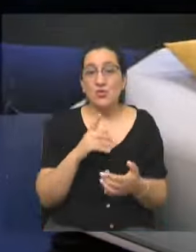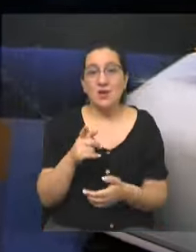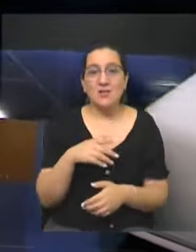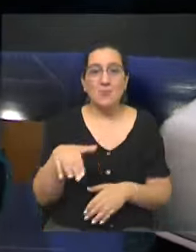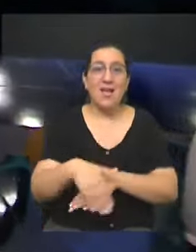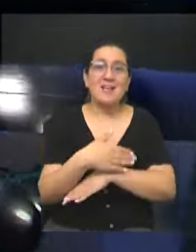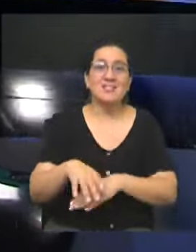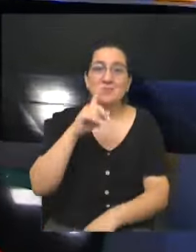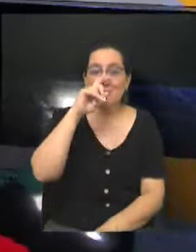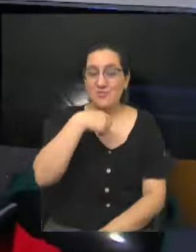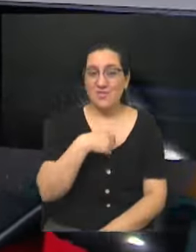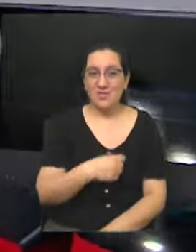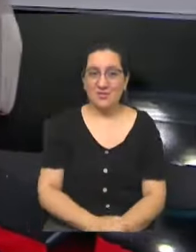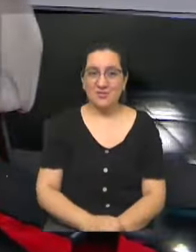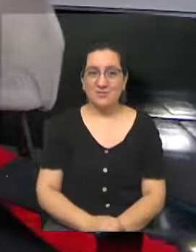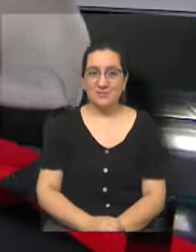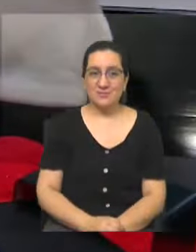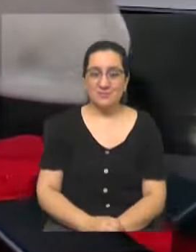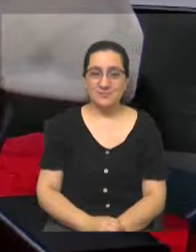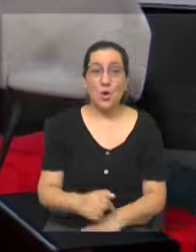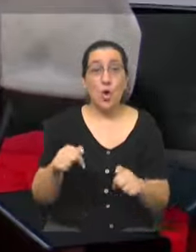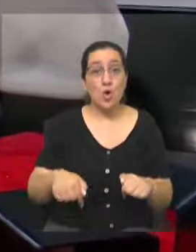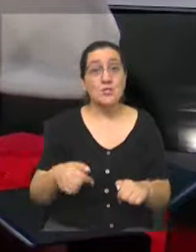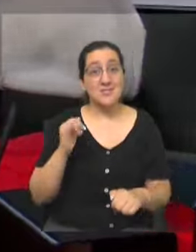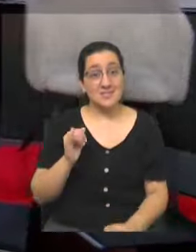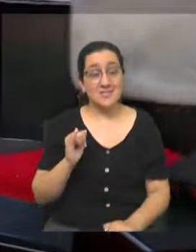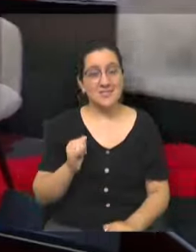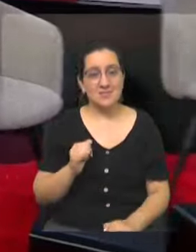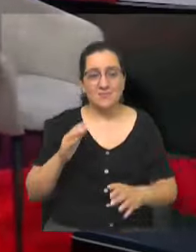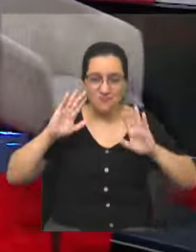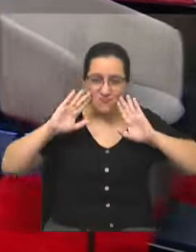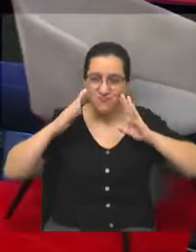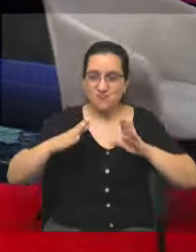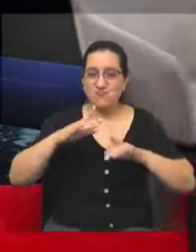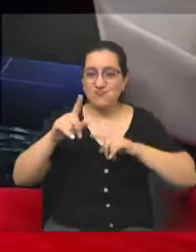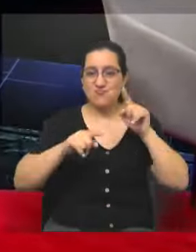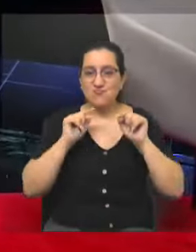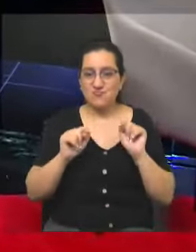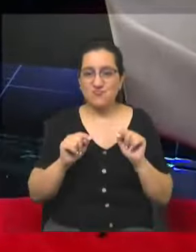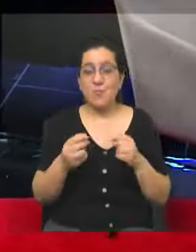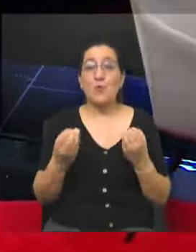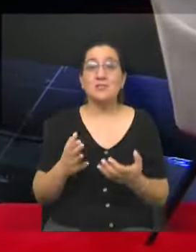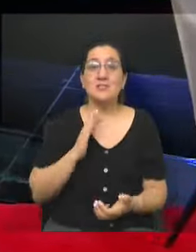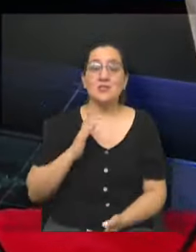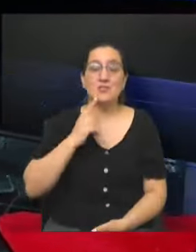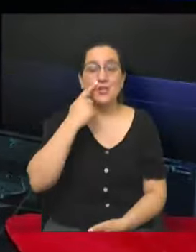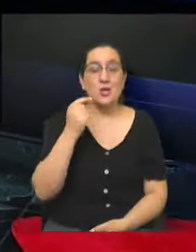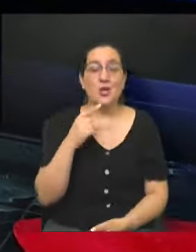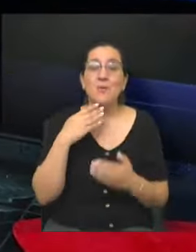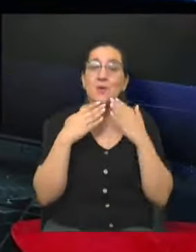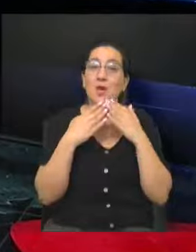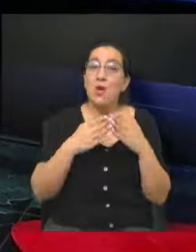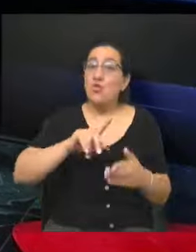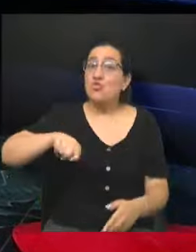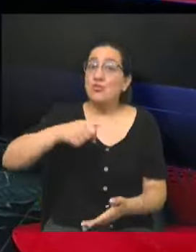las calles de Montevideo iluminando. Y hoy sí, compenetrado con la consigna. Señores, señores, nos preguntamos,